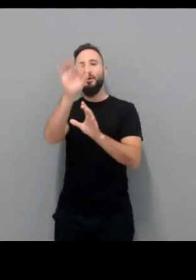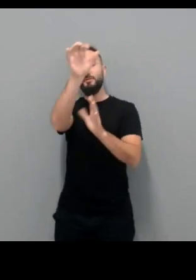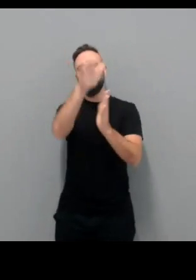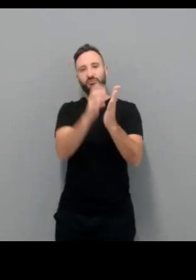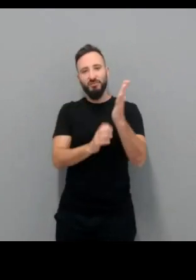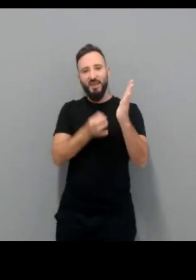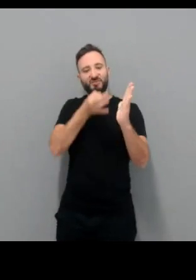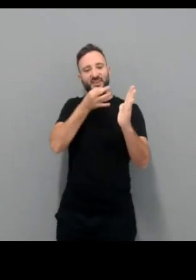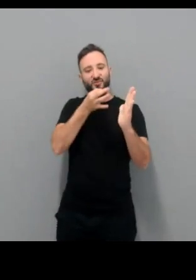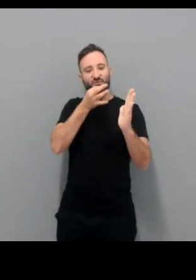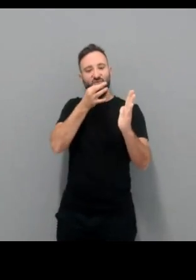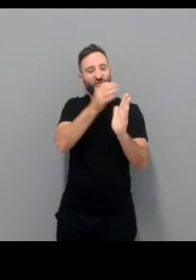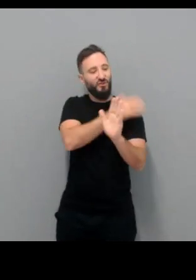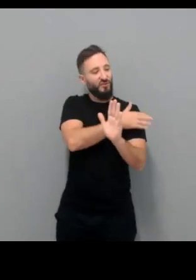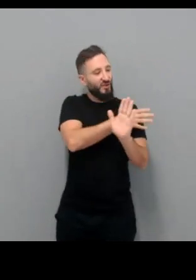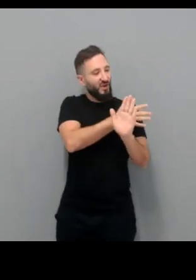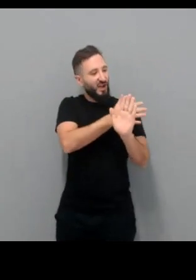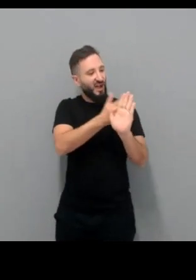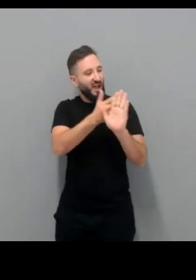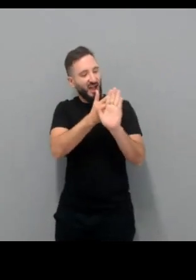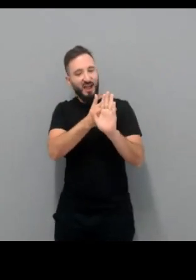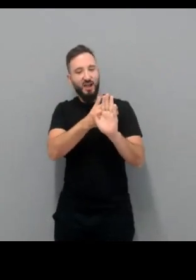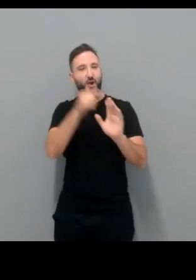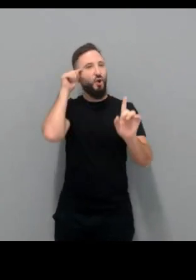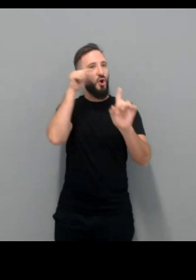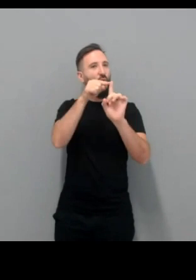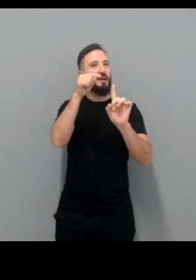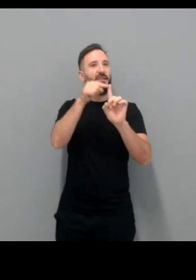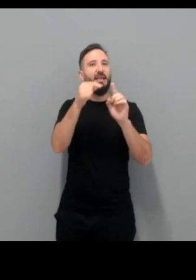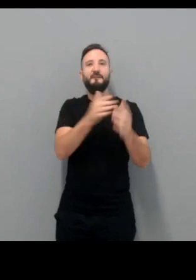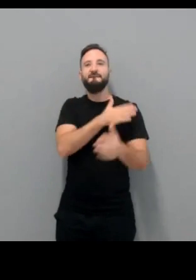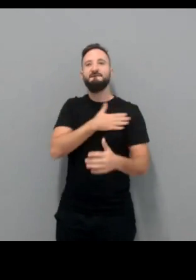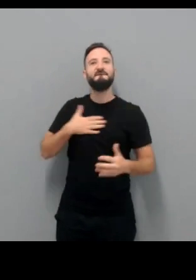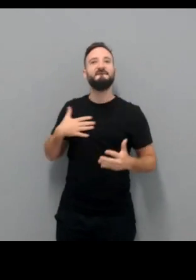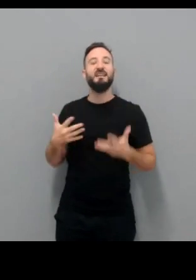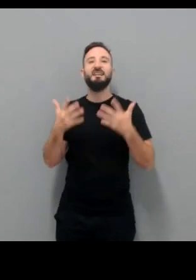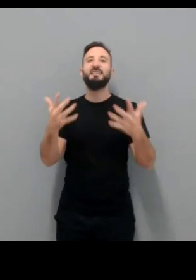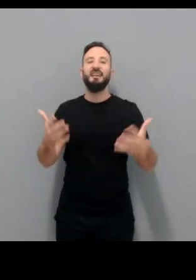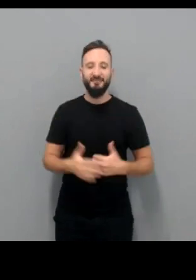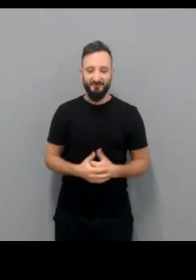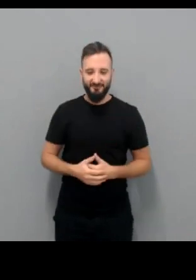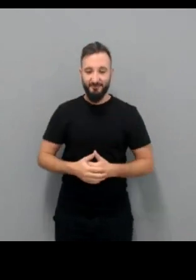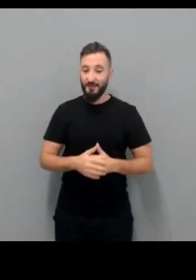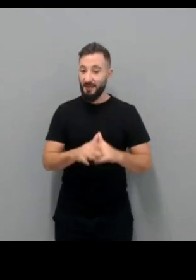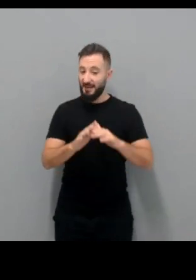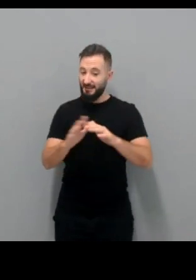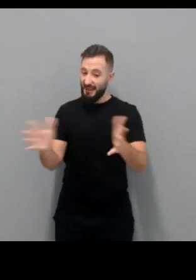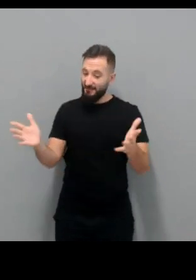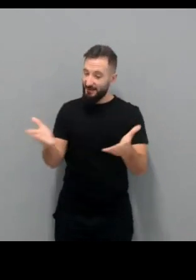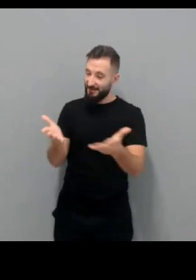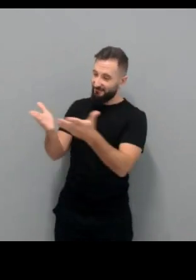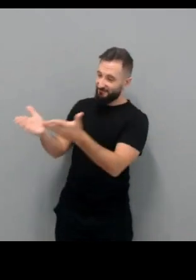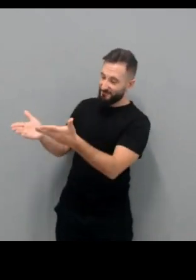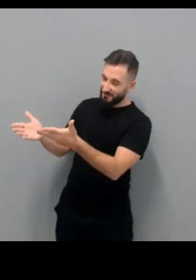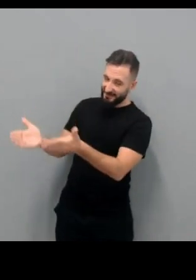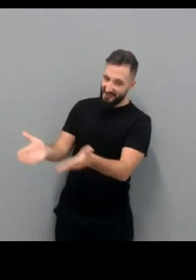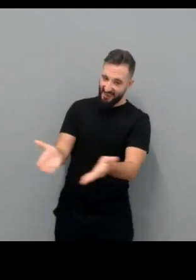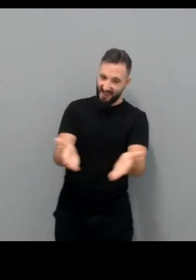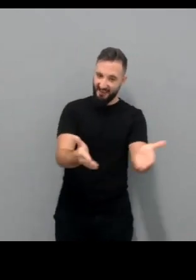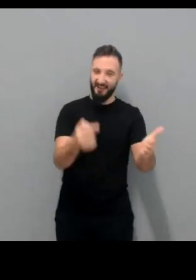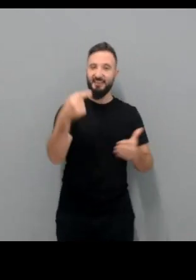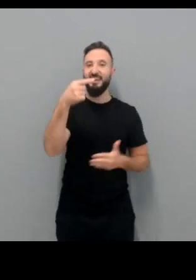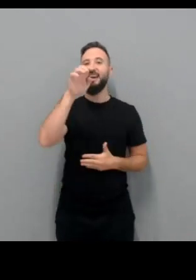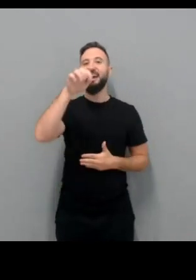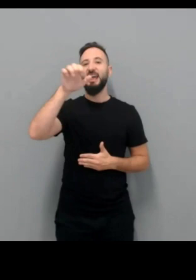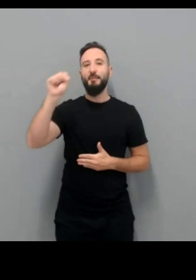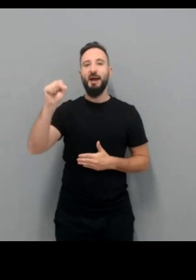su trayectoria, sus propósitos, sus objetivos en la vida. Sin más, adelante, Gema Canales.